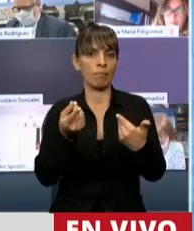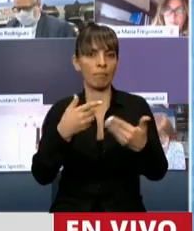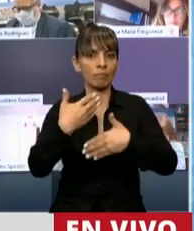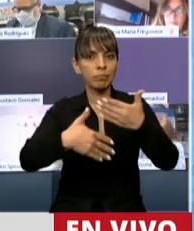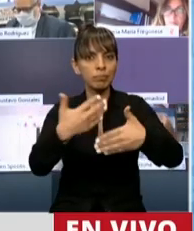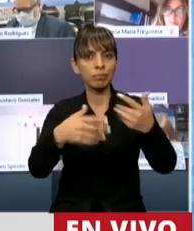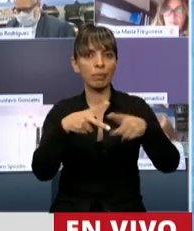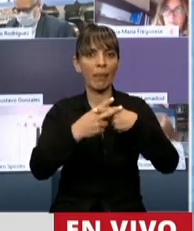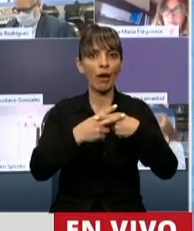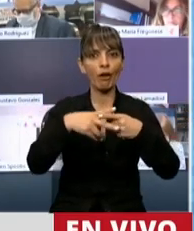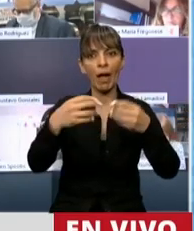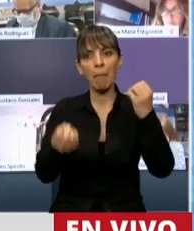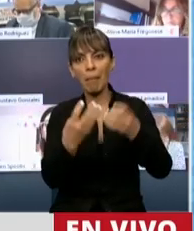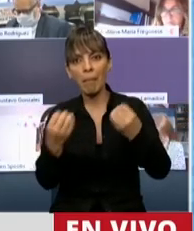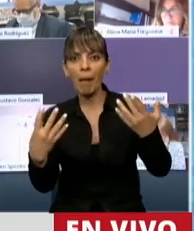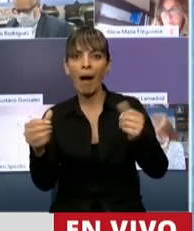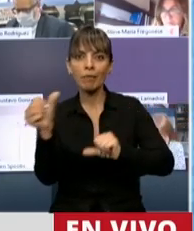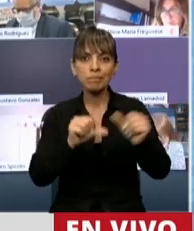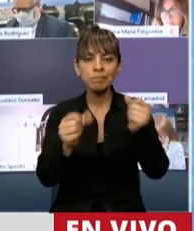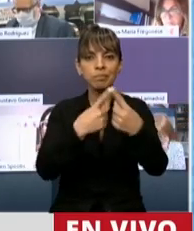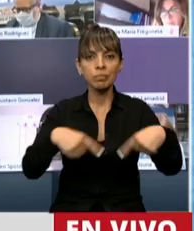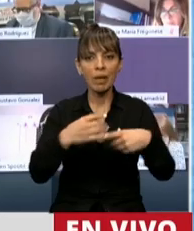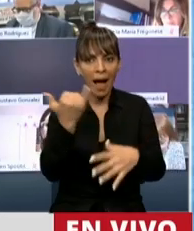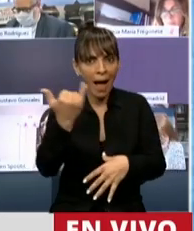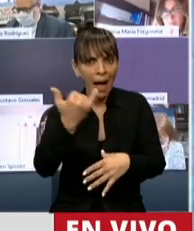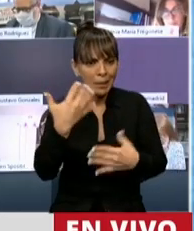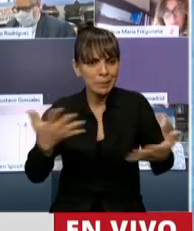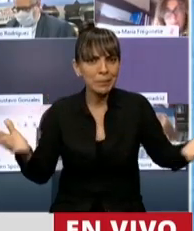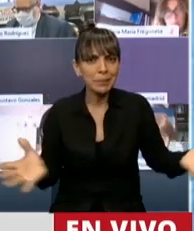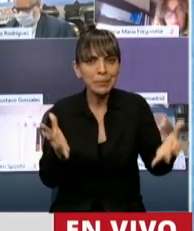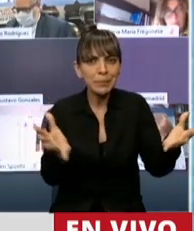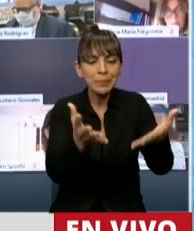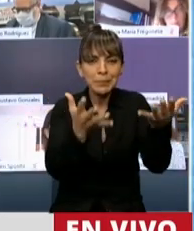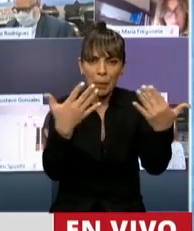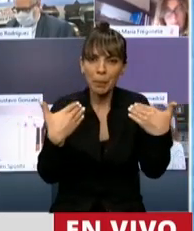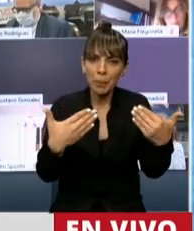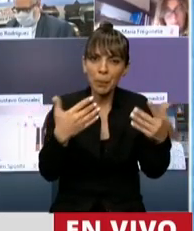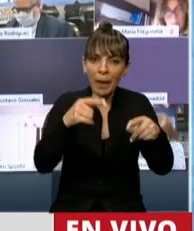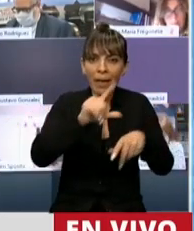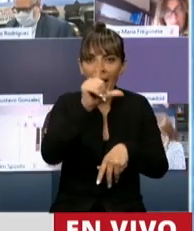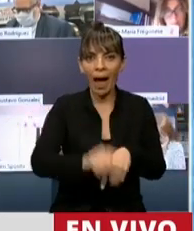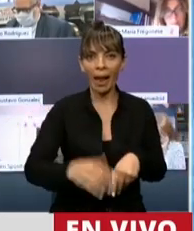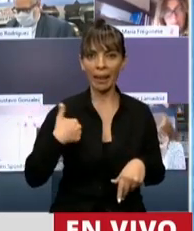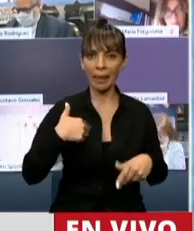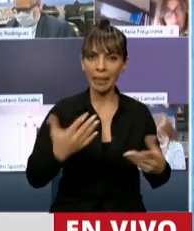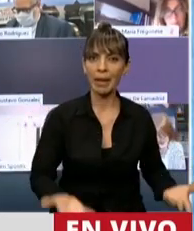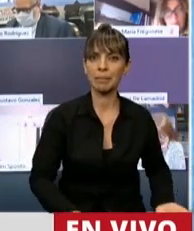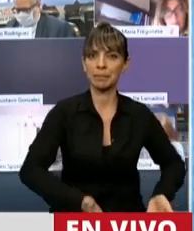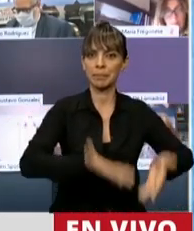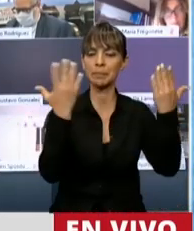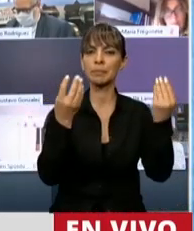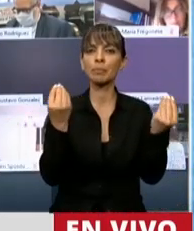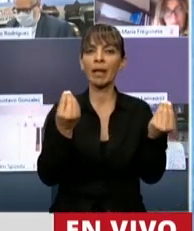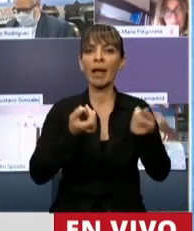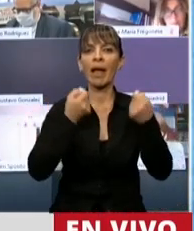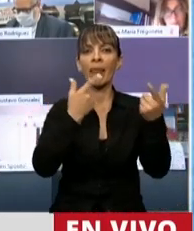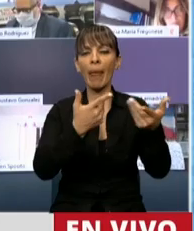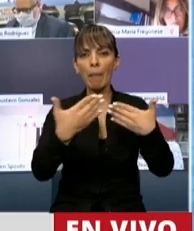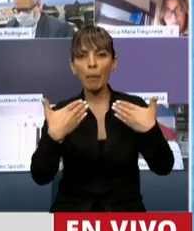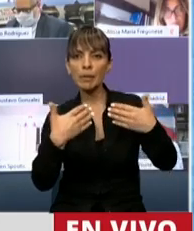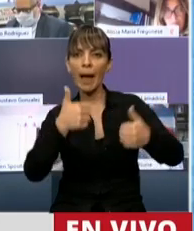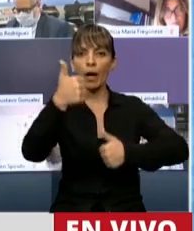conocimiento posee un alto potencial para impulsar el crecimiento de nuestro país, porque contribuye a mejorar la